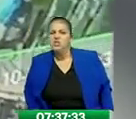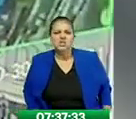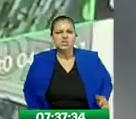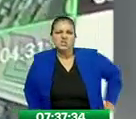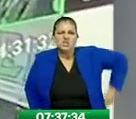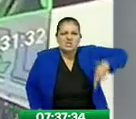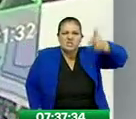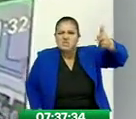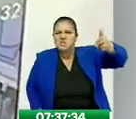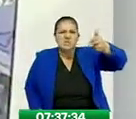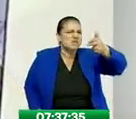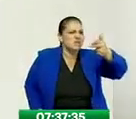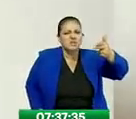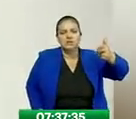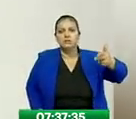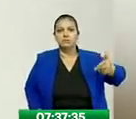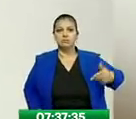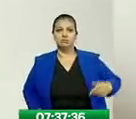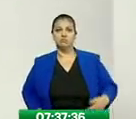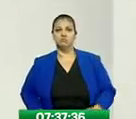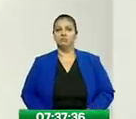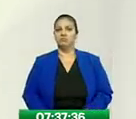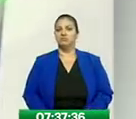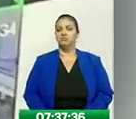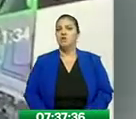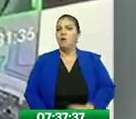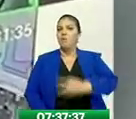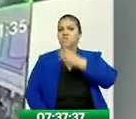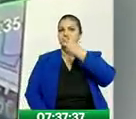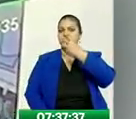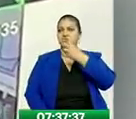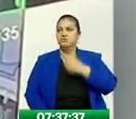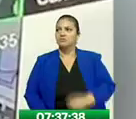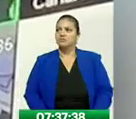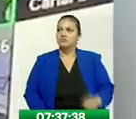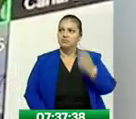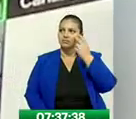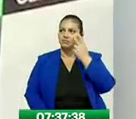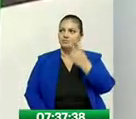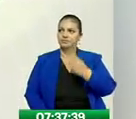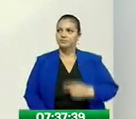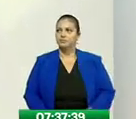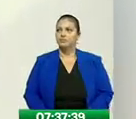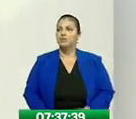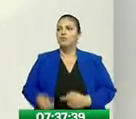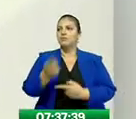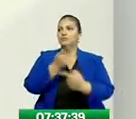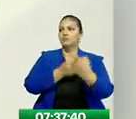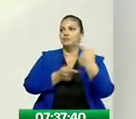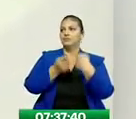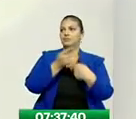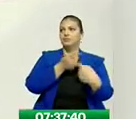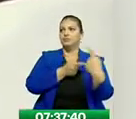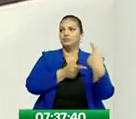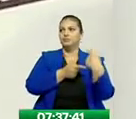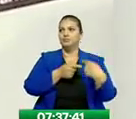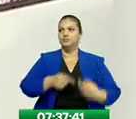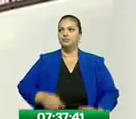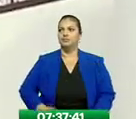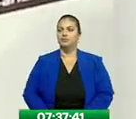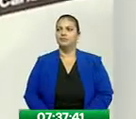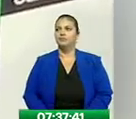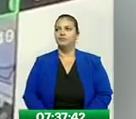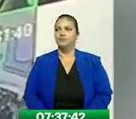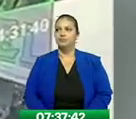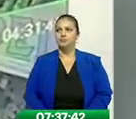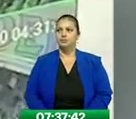para cometer, claro. Y a veces lo ves de esa manera tan agresiva, la gran mayoría. Mira cómo llega, ahí estamos repitiendo, replicando la imagen. Se le lleva el dinero